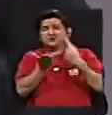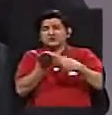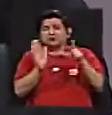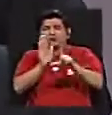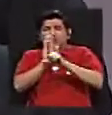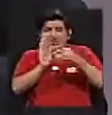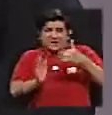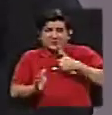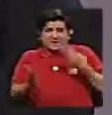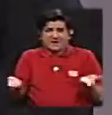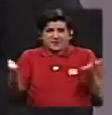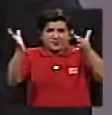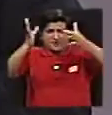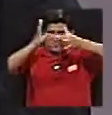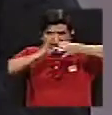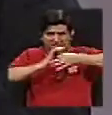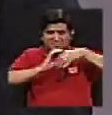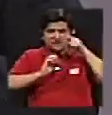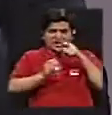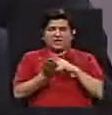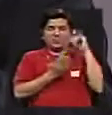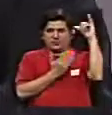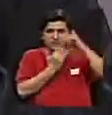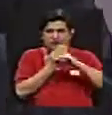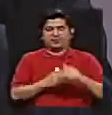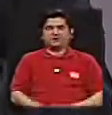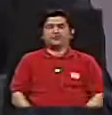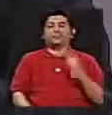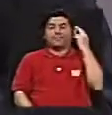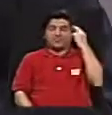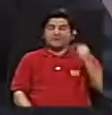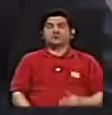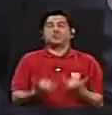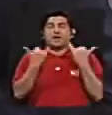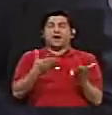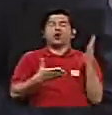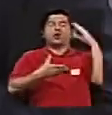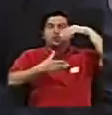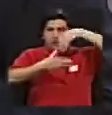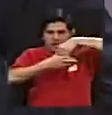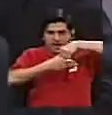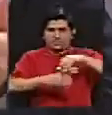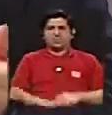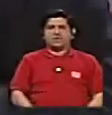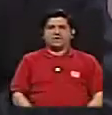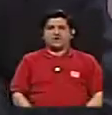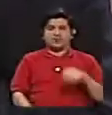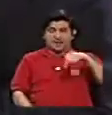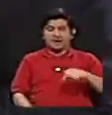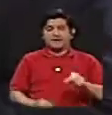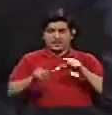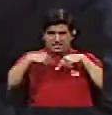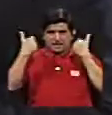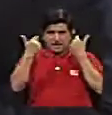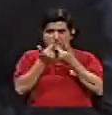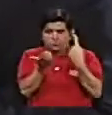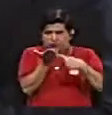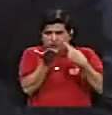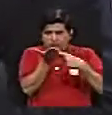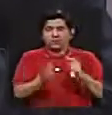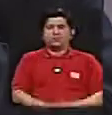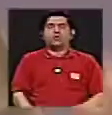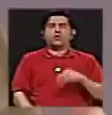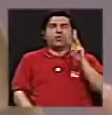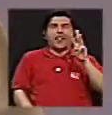hay en torno a este proyecto. Para eso, integramos en este momento a nuestro panel aquí a